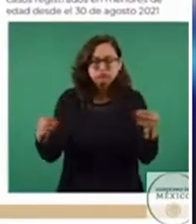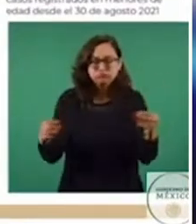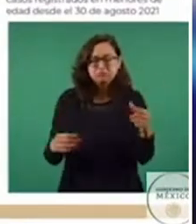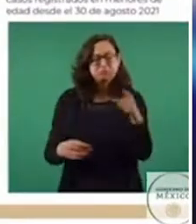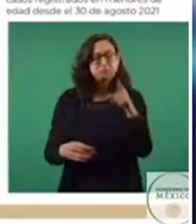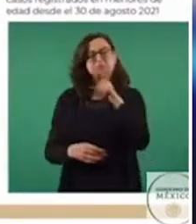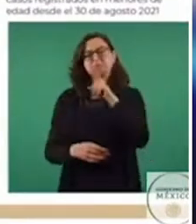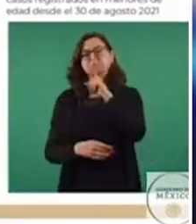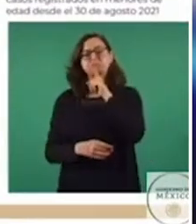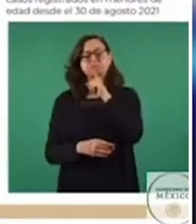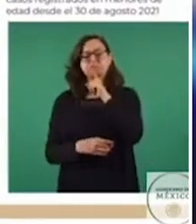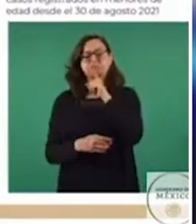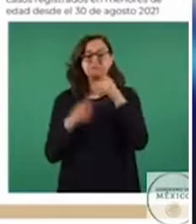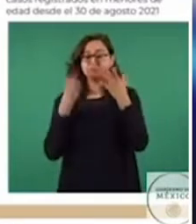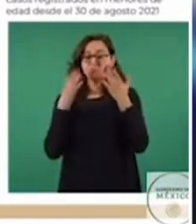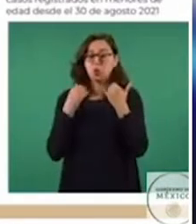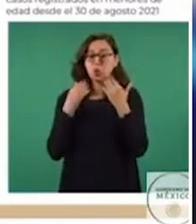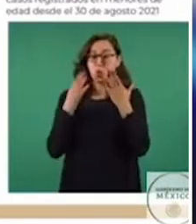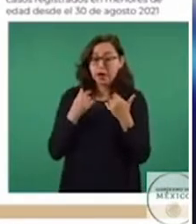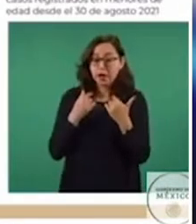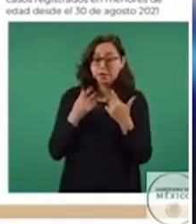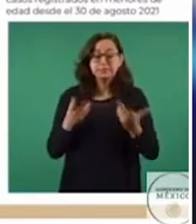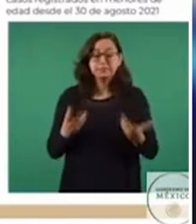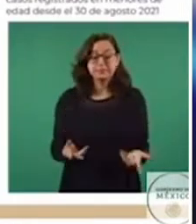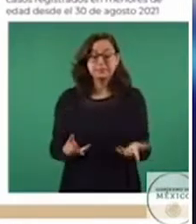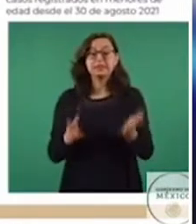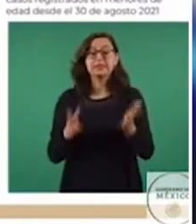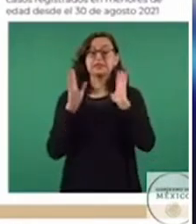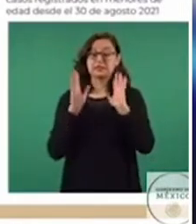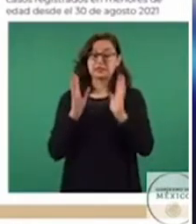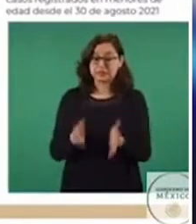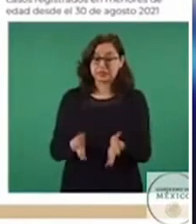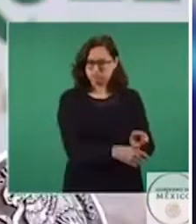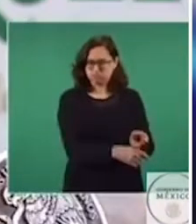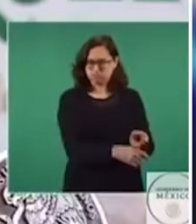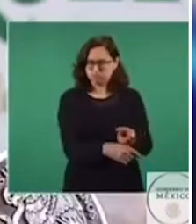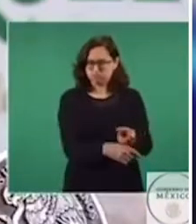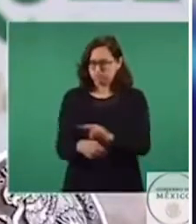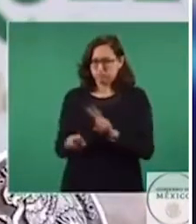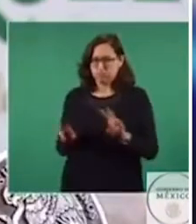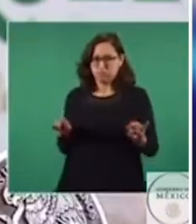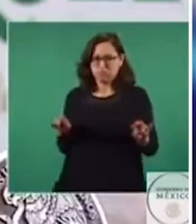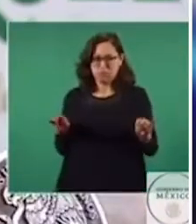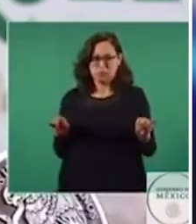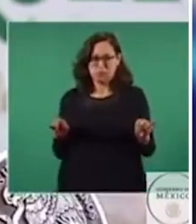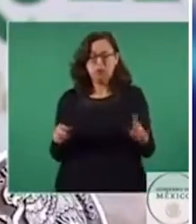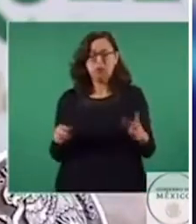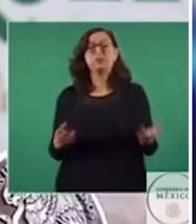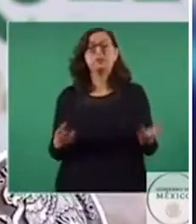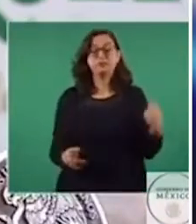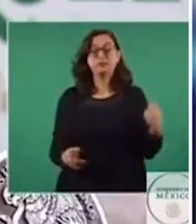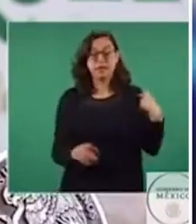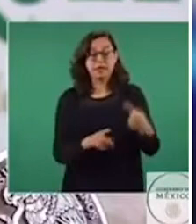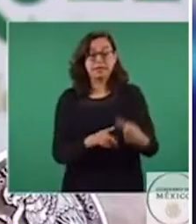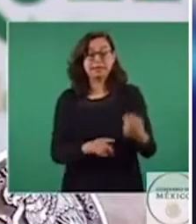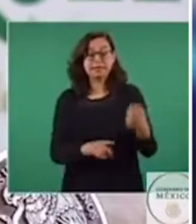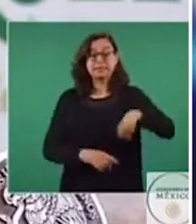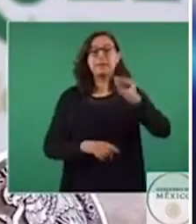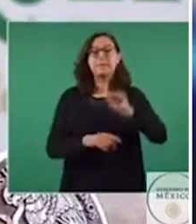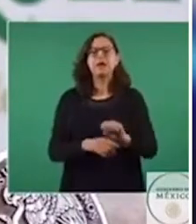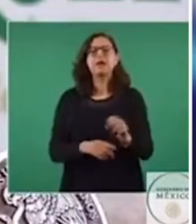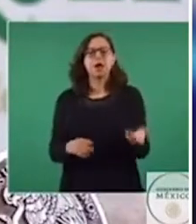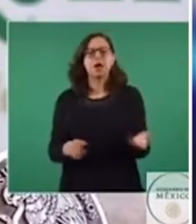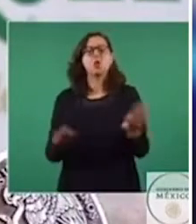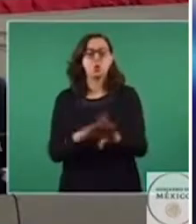grave podrían ser vacunados próximamente. Eso indicó hoy desde Palacio Nacional el